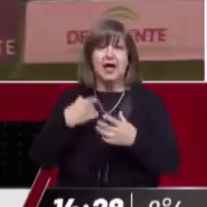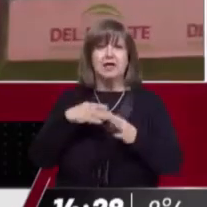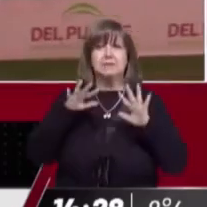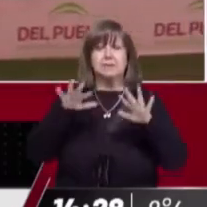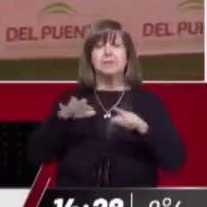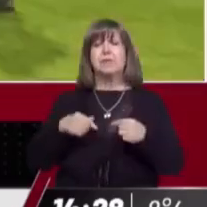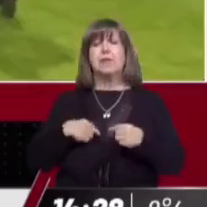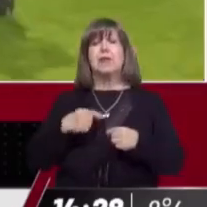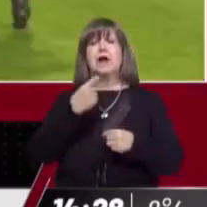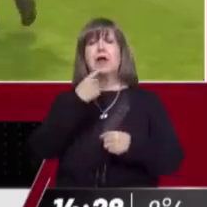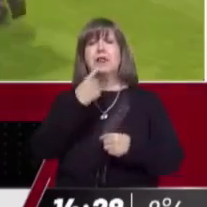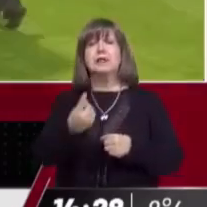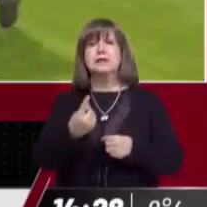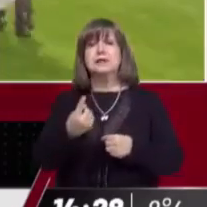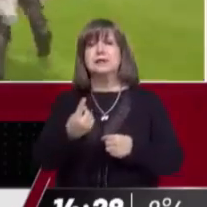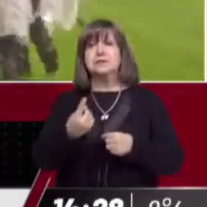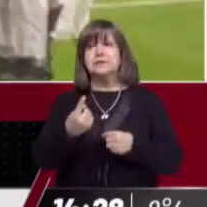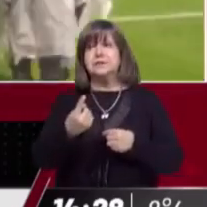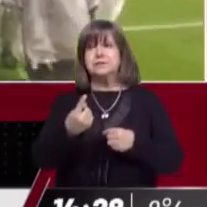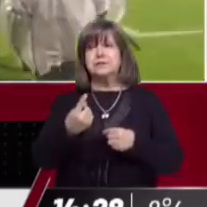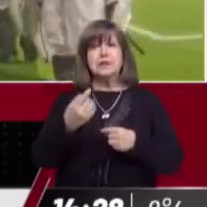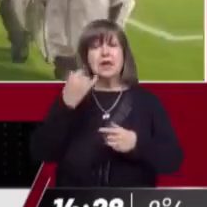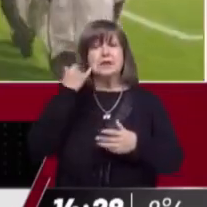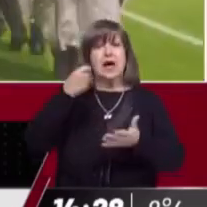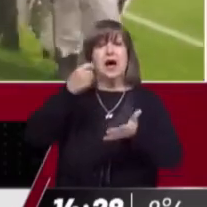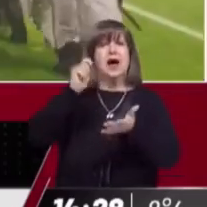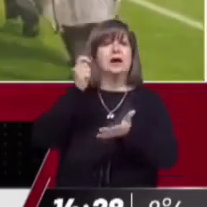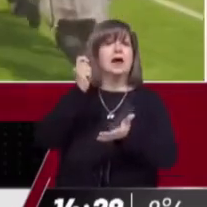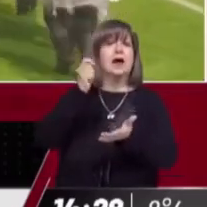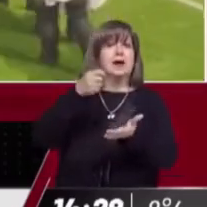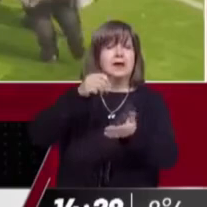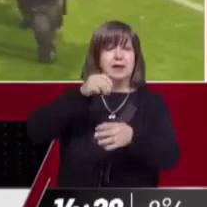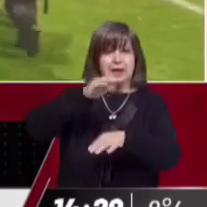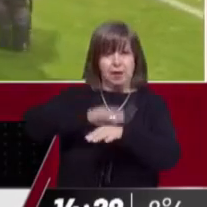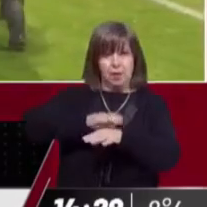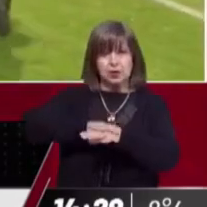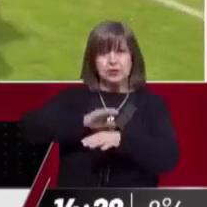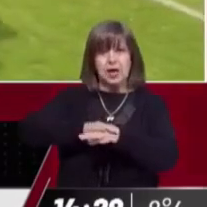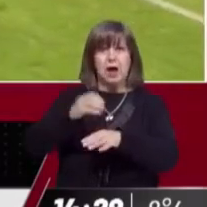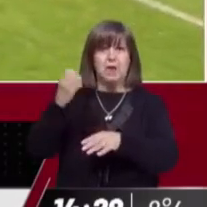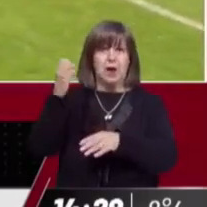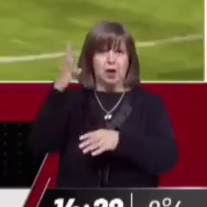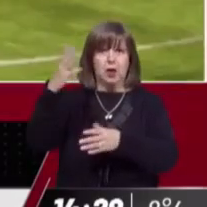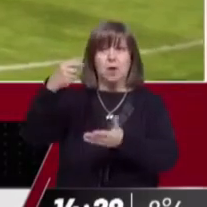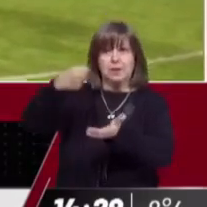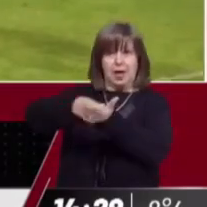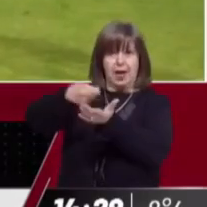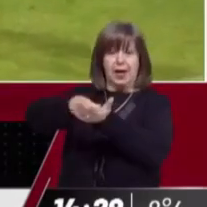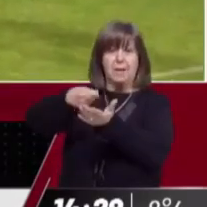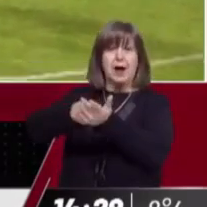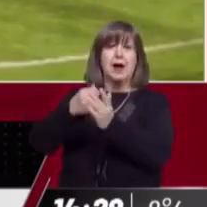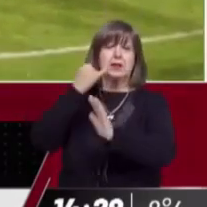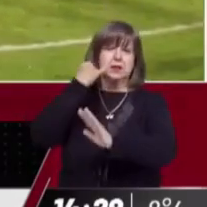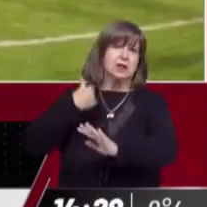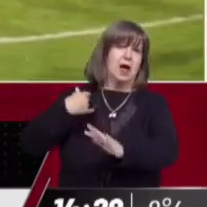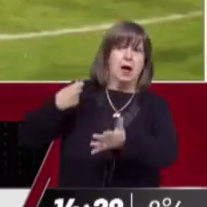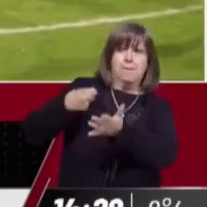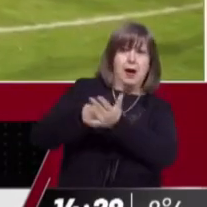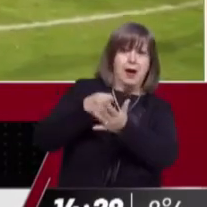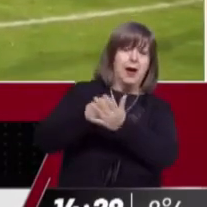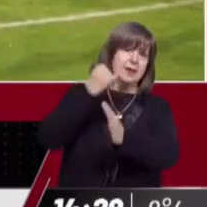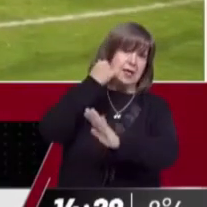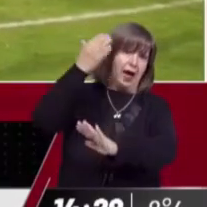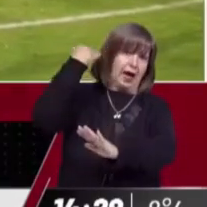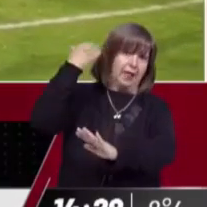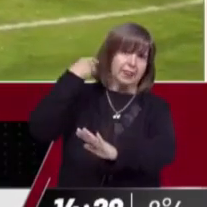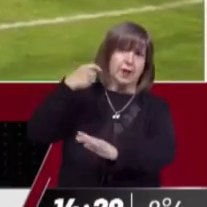cómo, cuándo? Sí, esto, bueno, ya se hizo cargo de los arreglos del partido anterior, y también